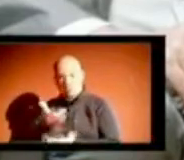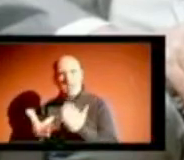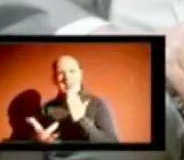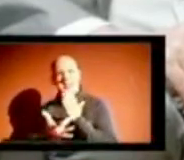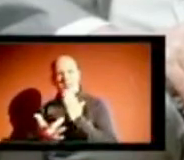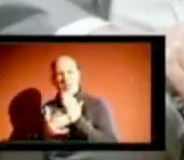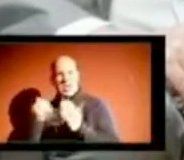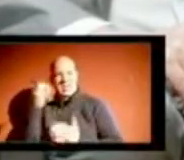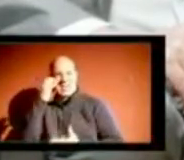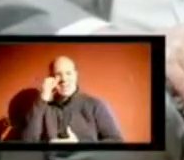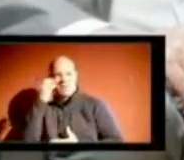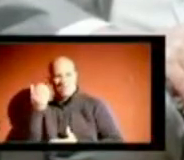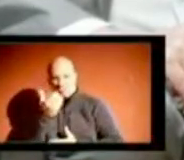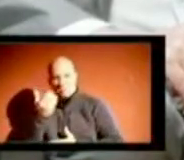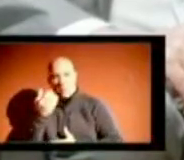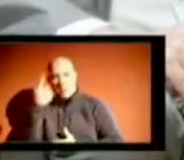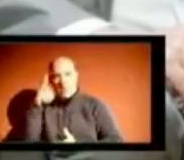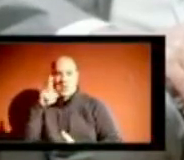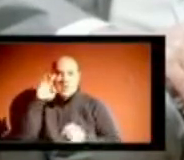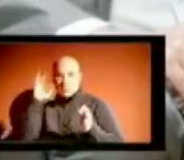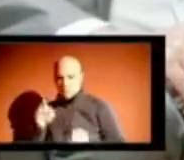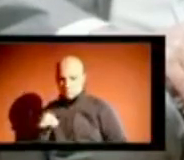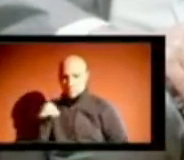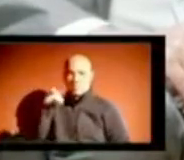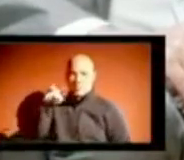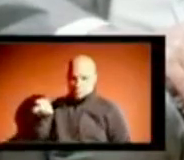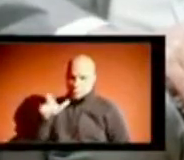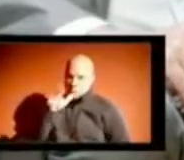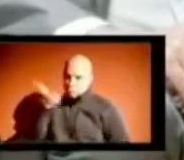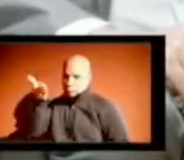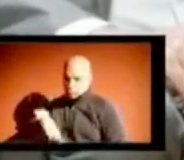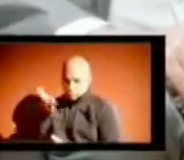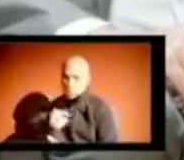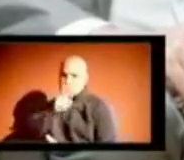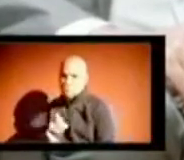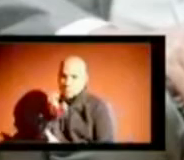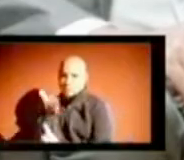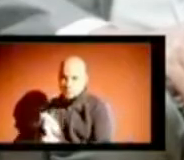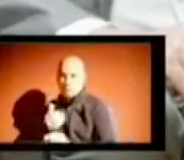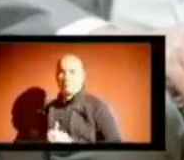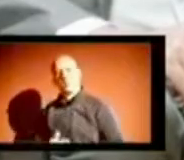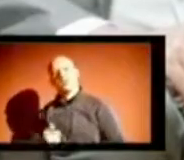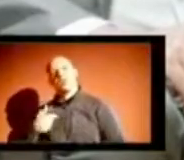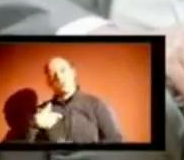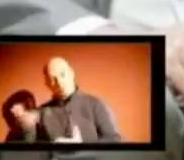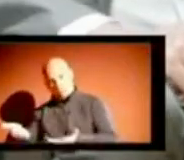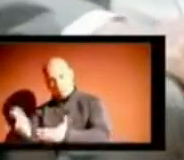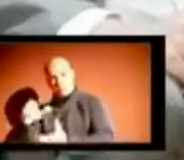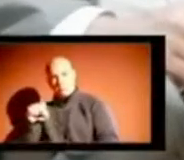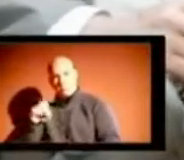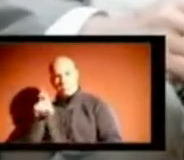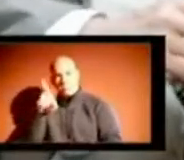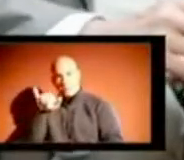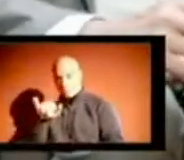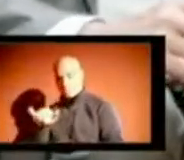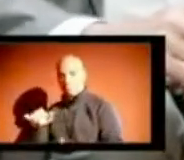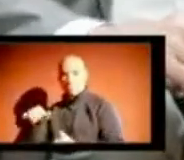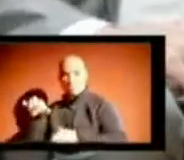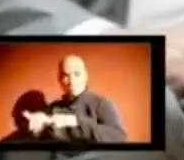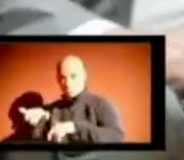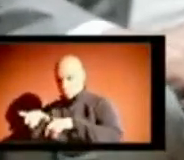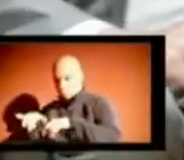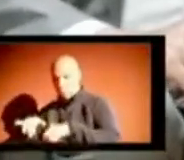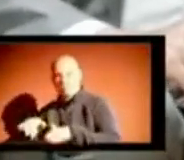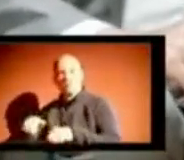en algunas instancias para asegurarnos que sea el contribuyente. Así que mi invitación a las personas que vayan a la página principal, sigan el